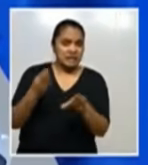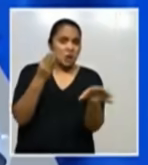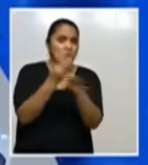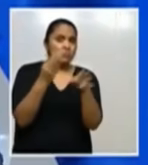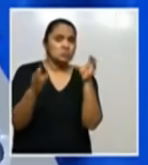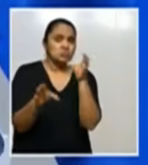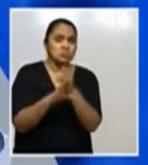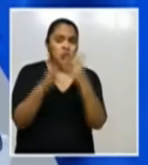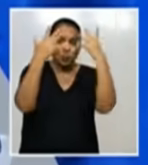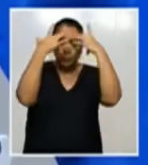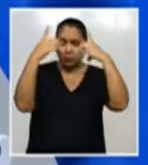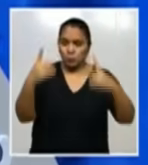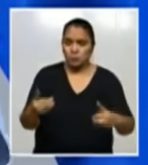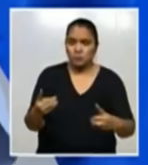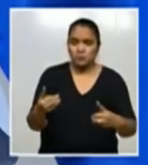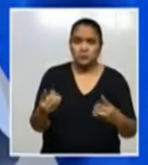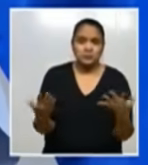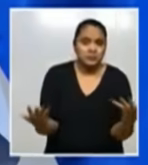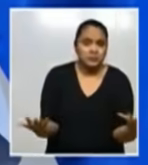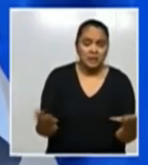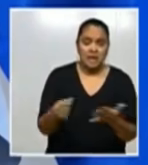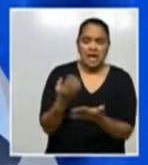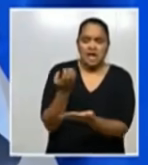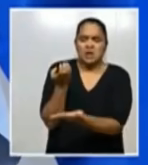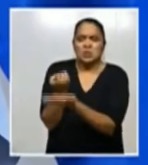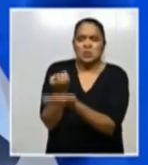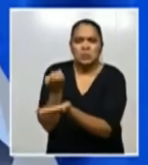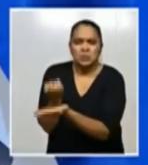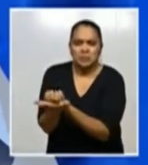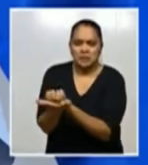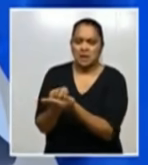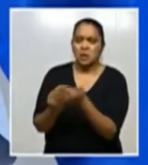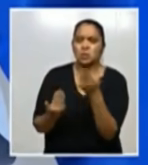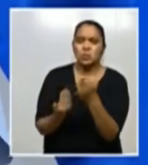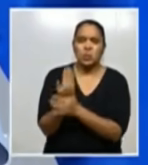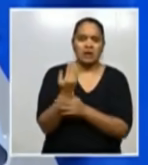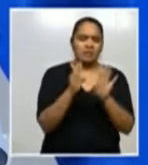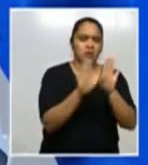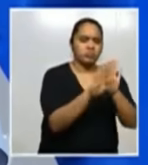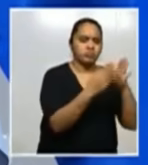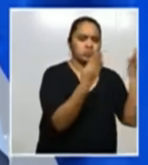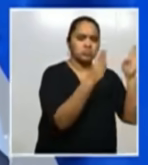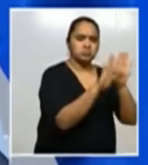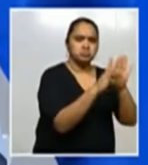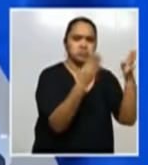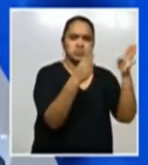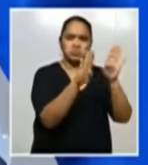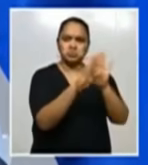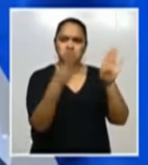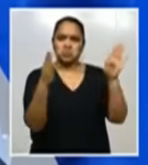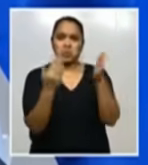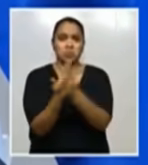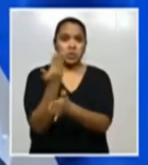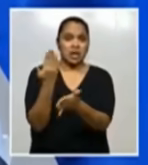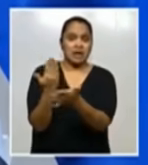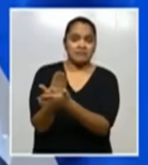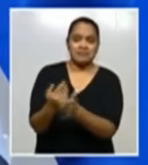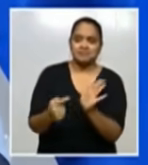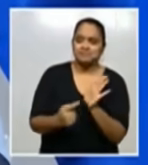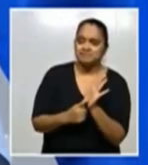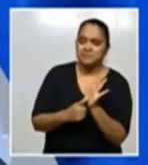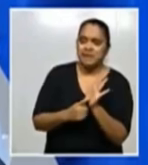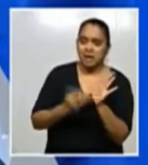términos de la activación de la economía, sino también actitudinal. Tenemos